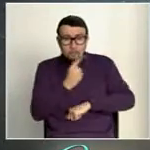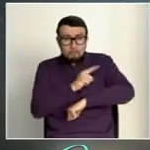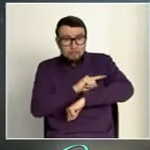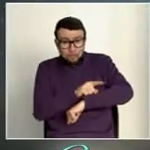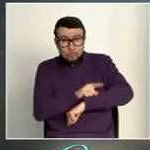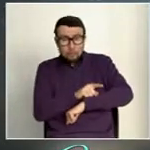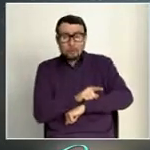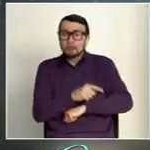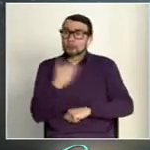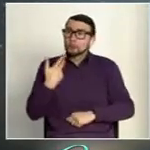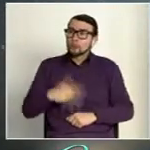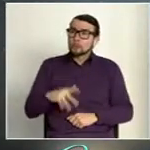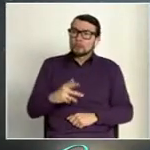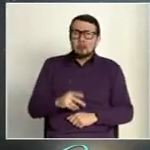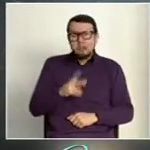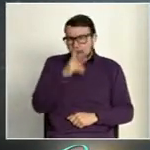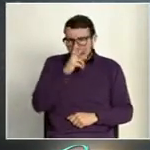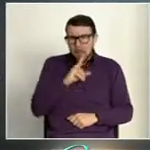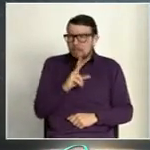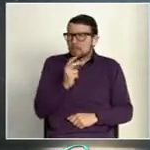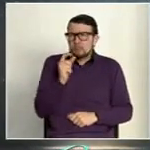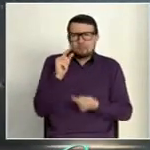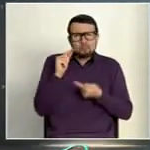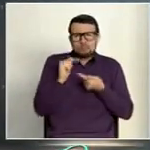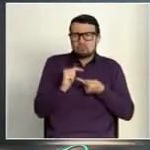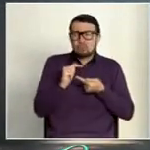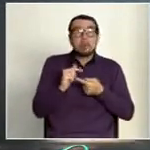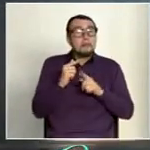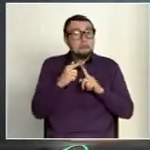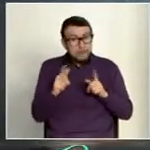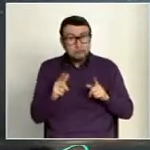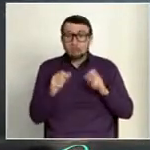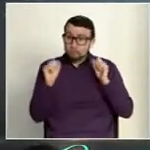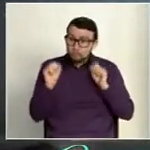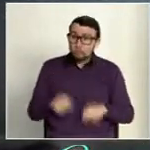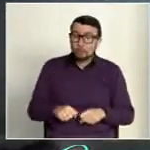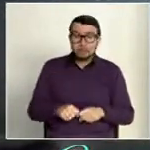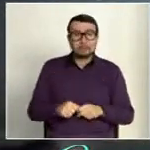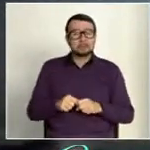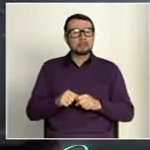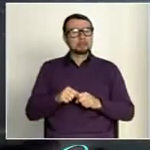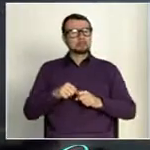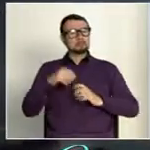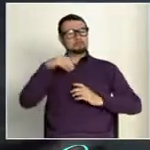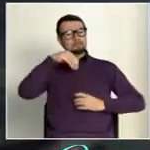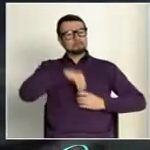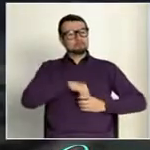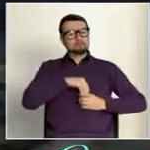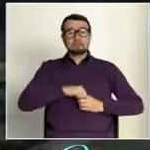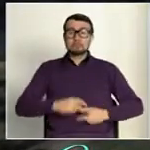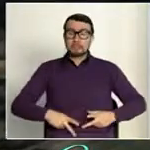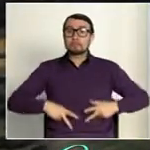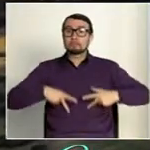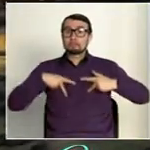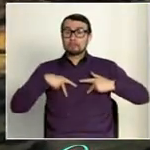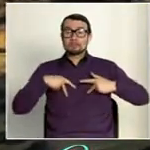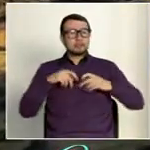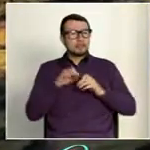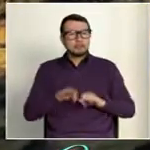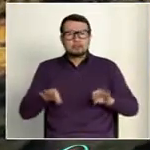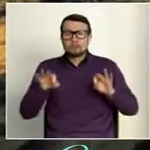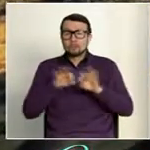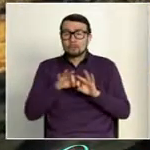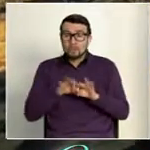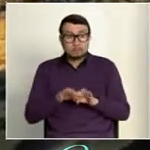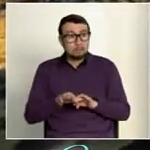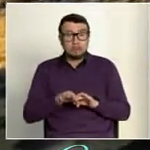increíble, parece tan poquito y sin embargo puede dejar una huella tan profunda en nuestra vida. Lo importante es no vivir la